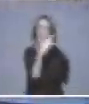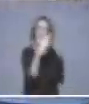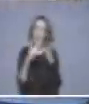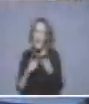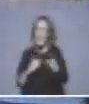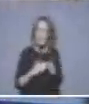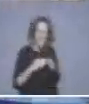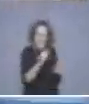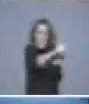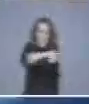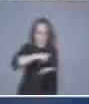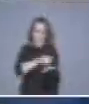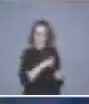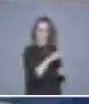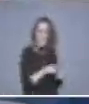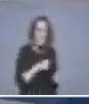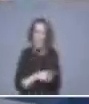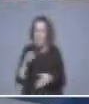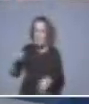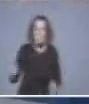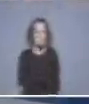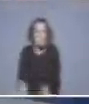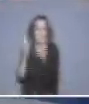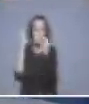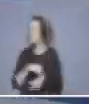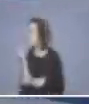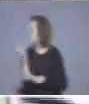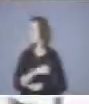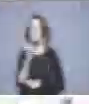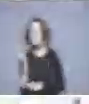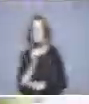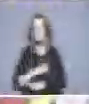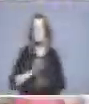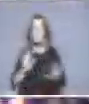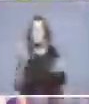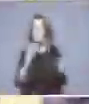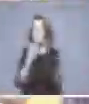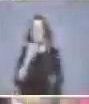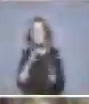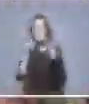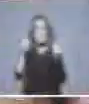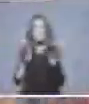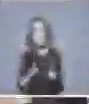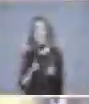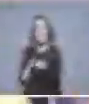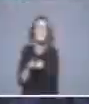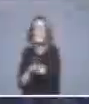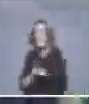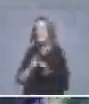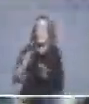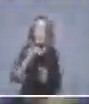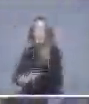Sin utilizar, eso se ve que a ti te da igual, pero siempre se habla de tu chanchullo, eso